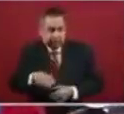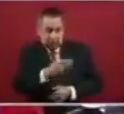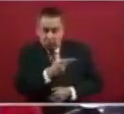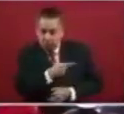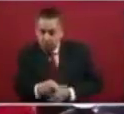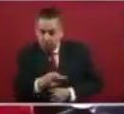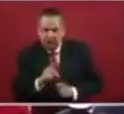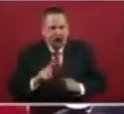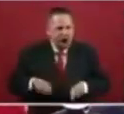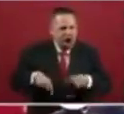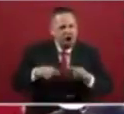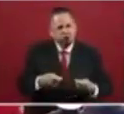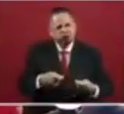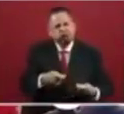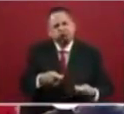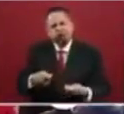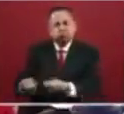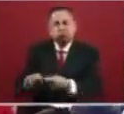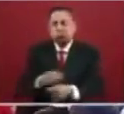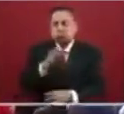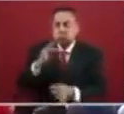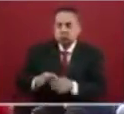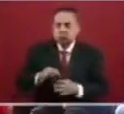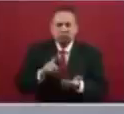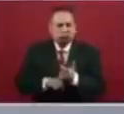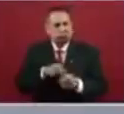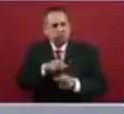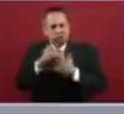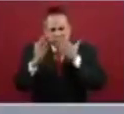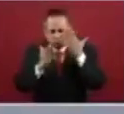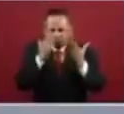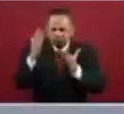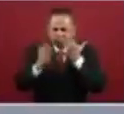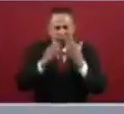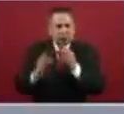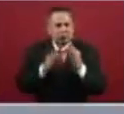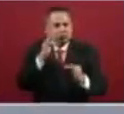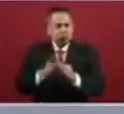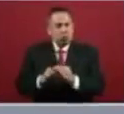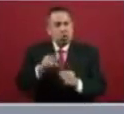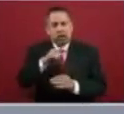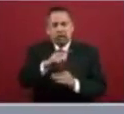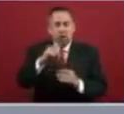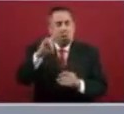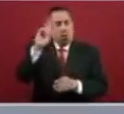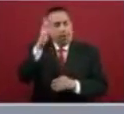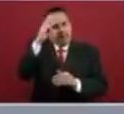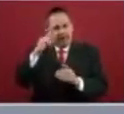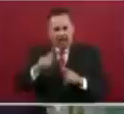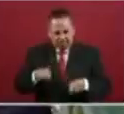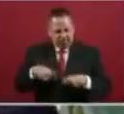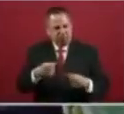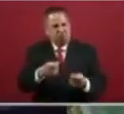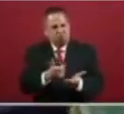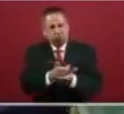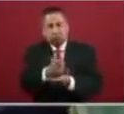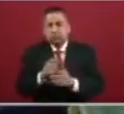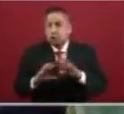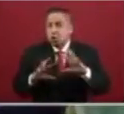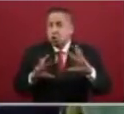recursos económicos que están estudiando en el nivel superior. En